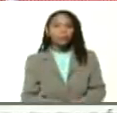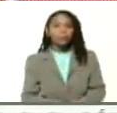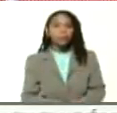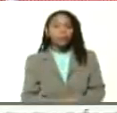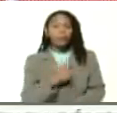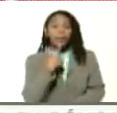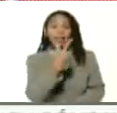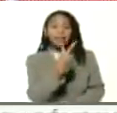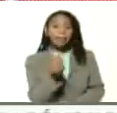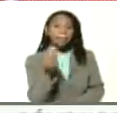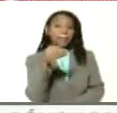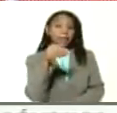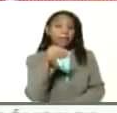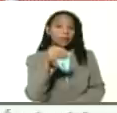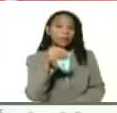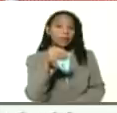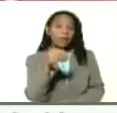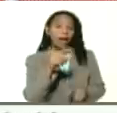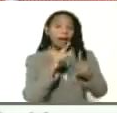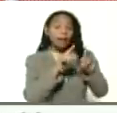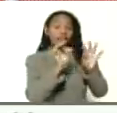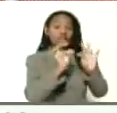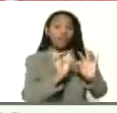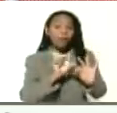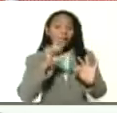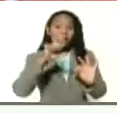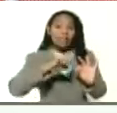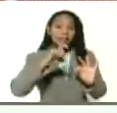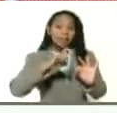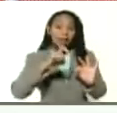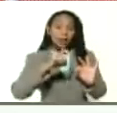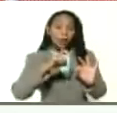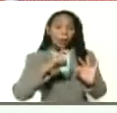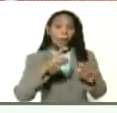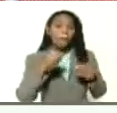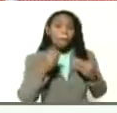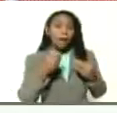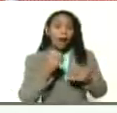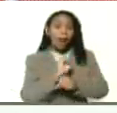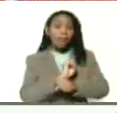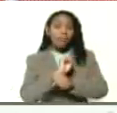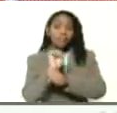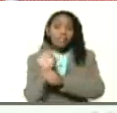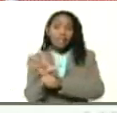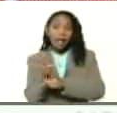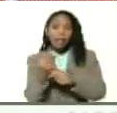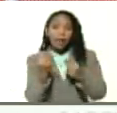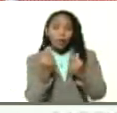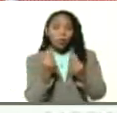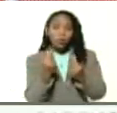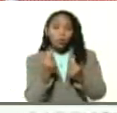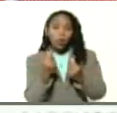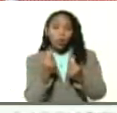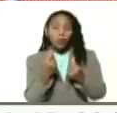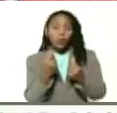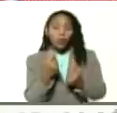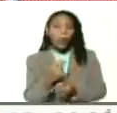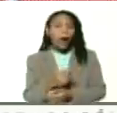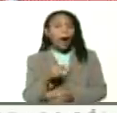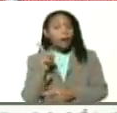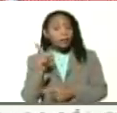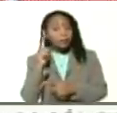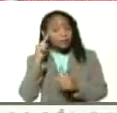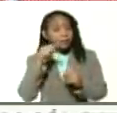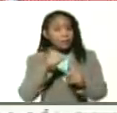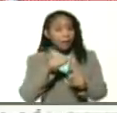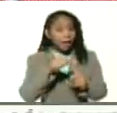Dice además, los mecanismos necesarios para la transferencia de recursos financieros hacia las cuentas